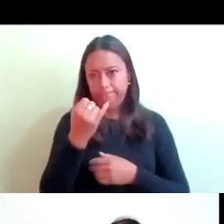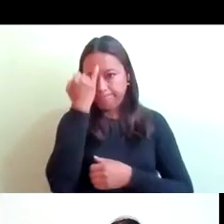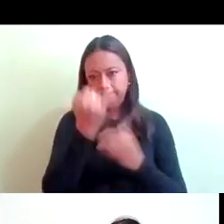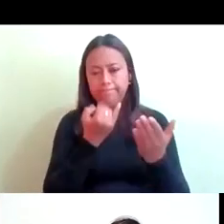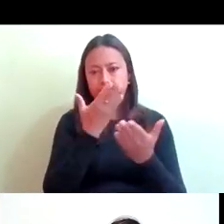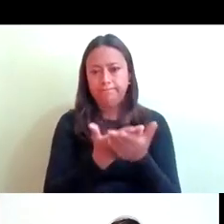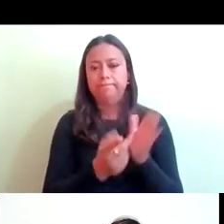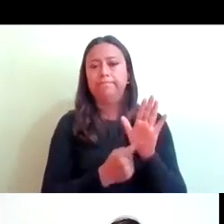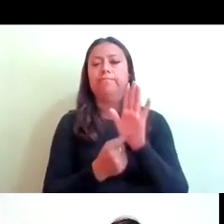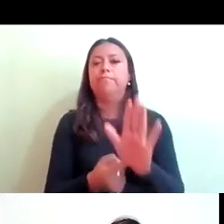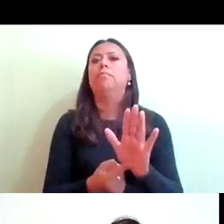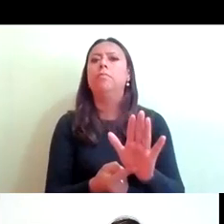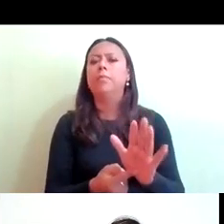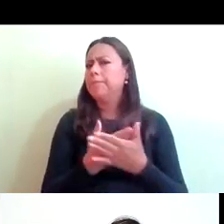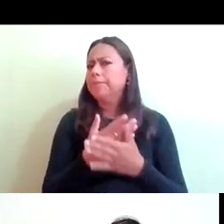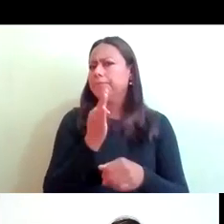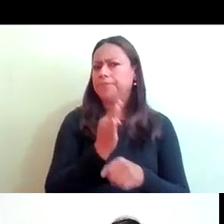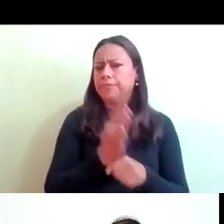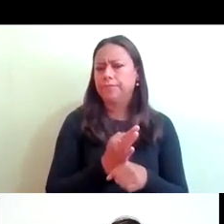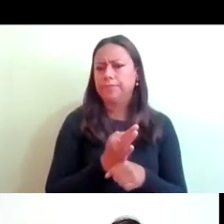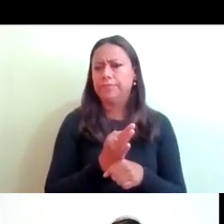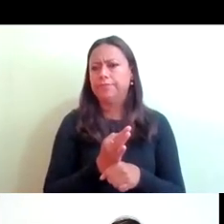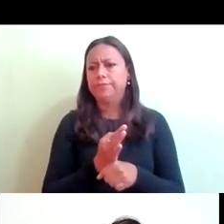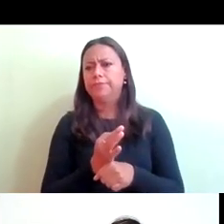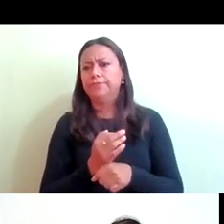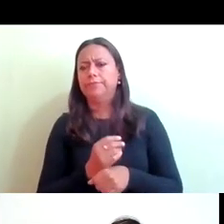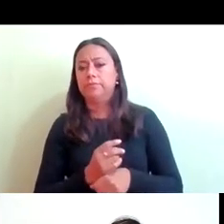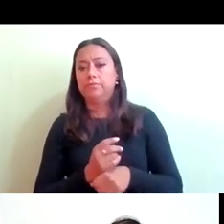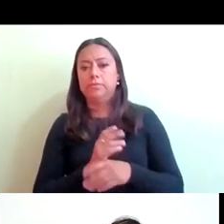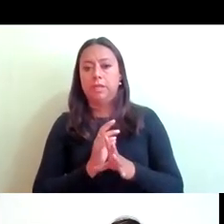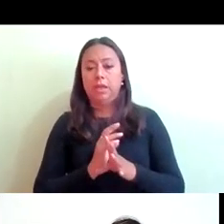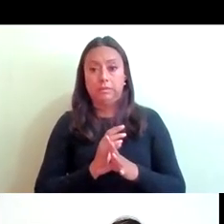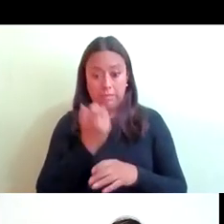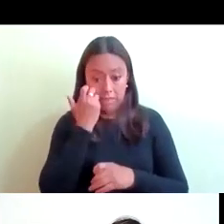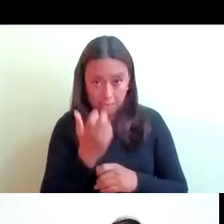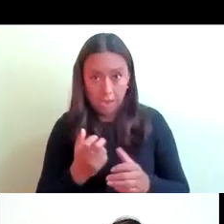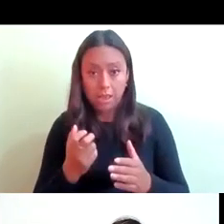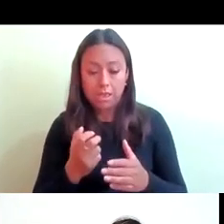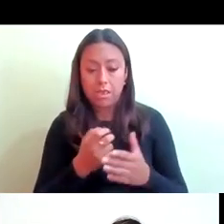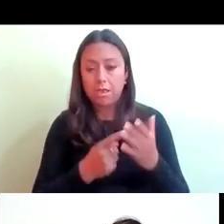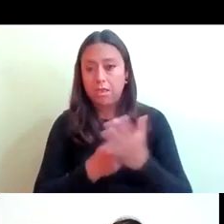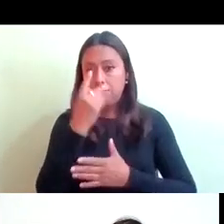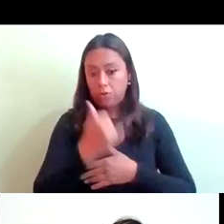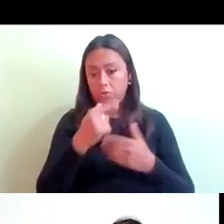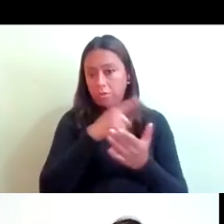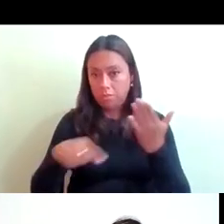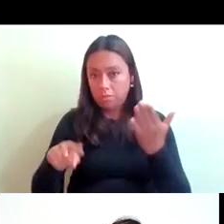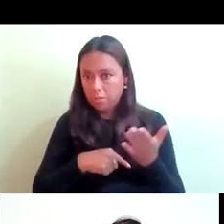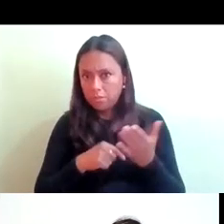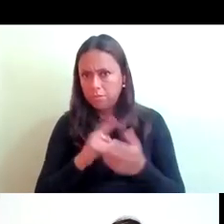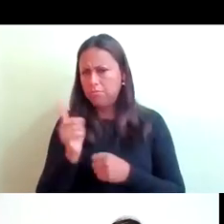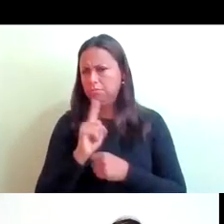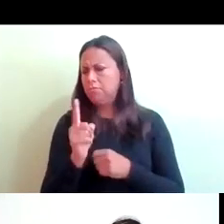en ningún sentido se pretende que se cancelen los proyectos o que no se ejecuten. O sea, vamos en el